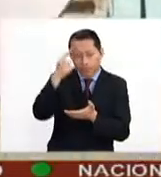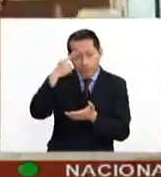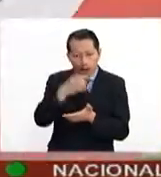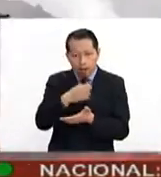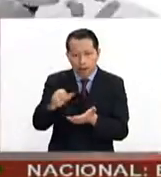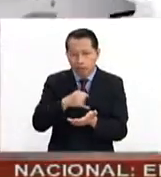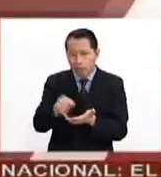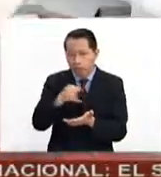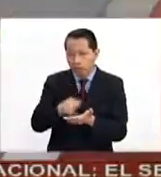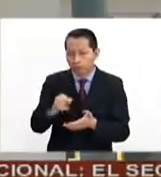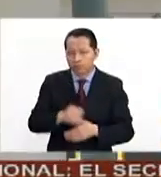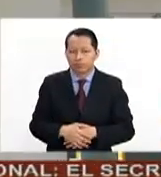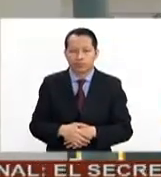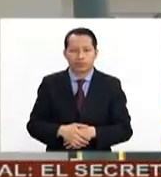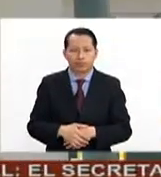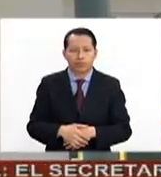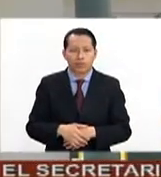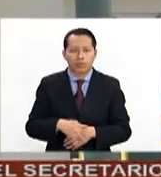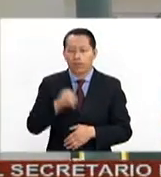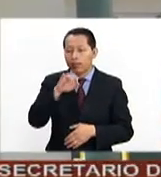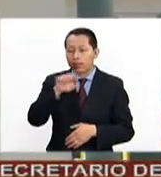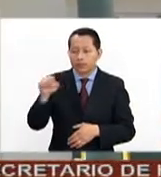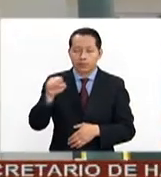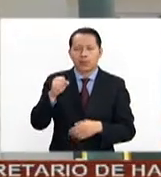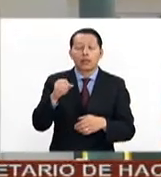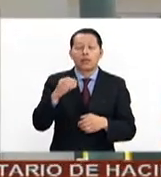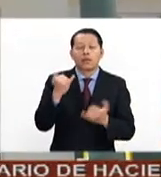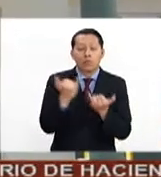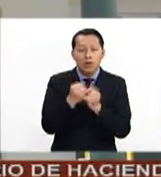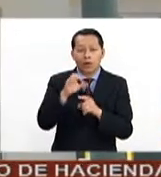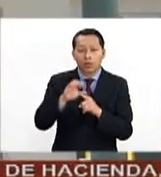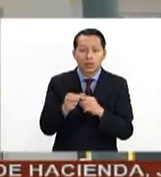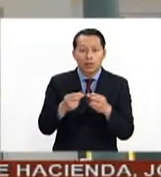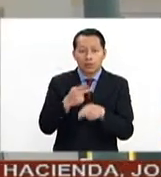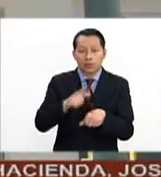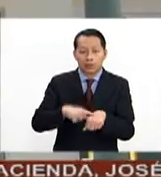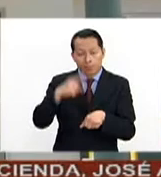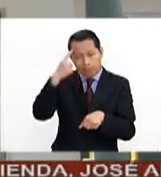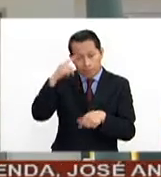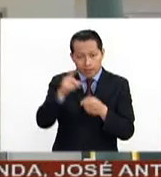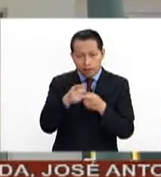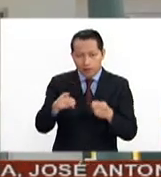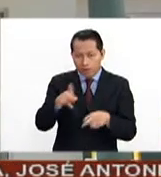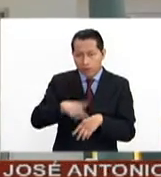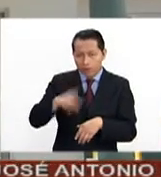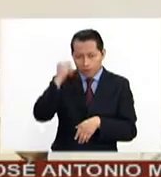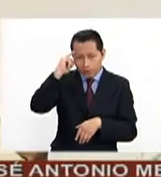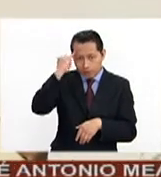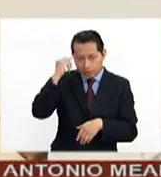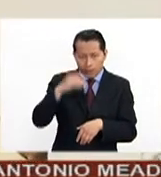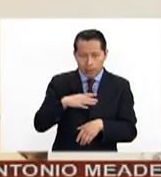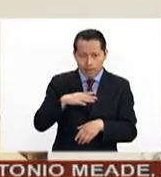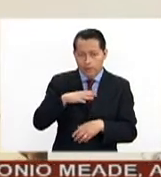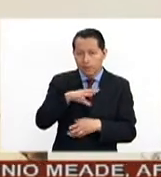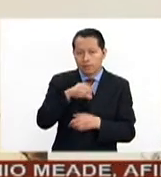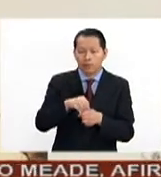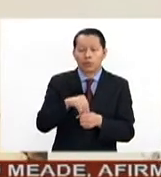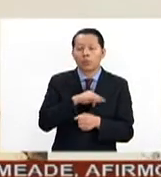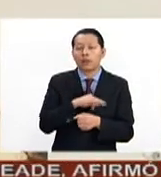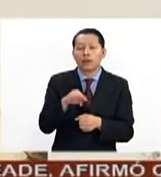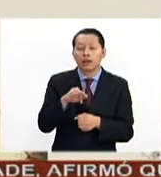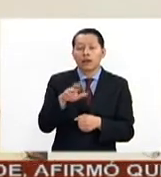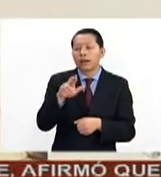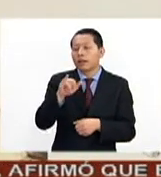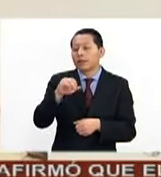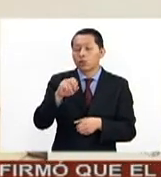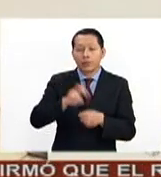campos. El IMSS y la Comisión Nacional para el Desarrollo de los Pueblos Indígenas entregaron una unidad médica rural en la localidad de El